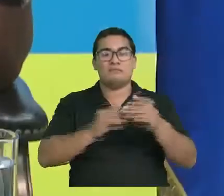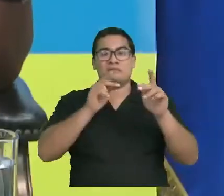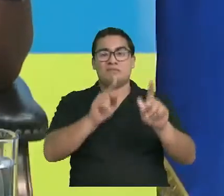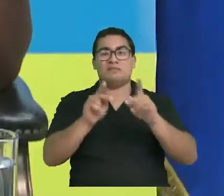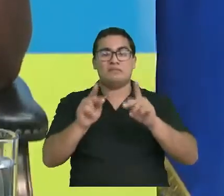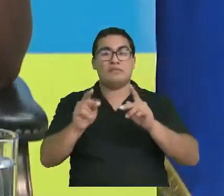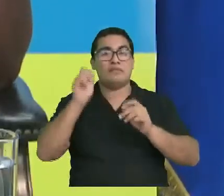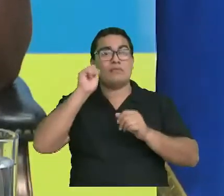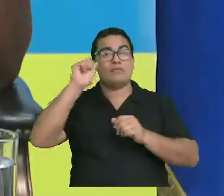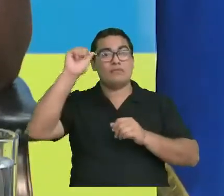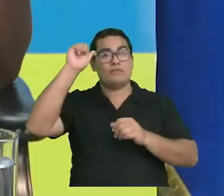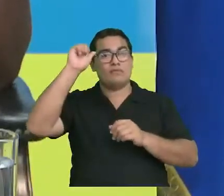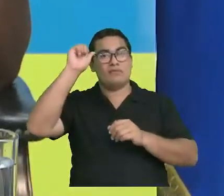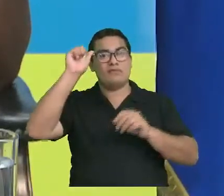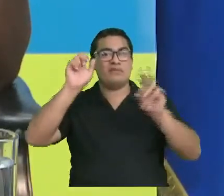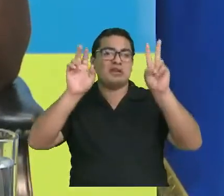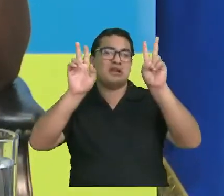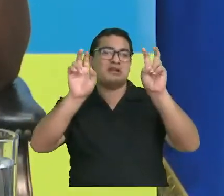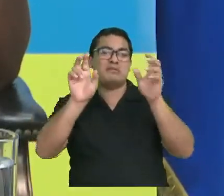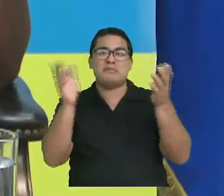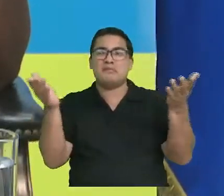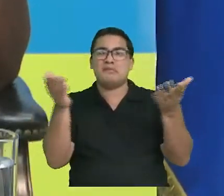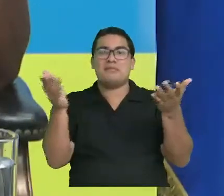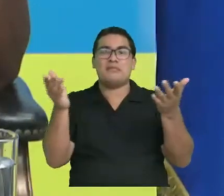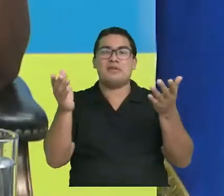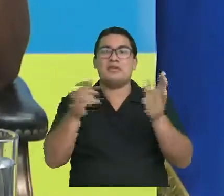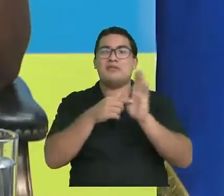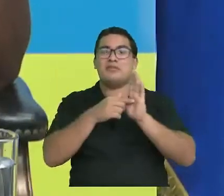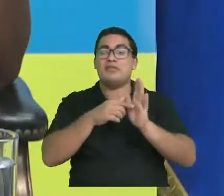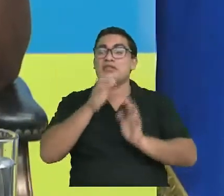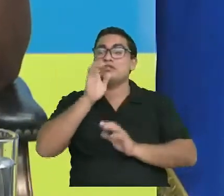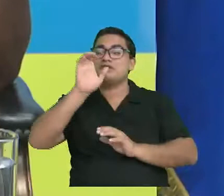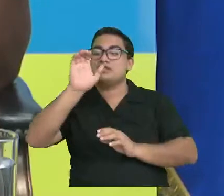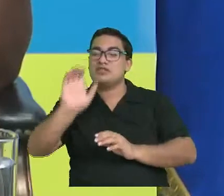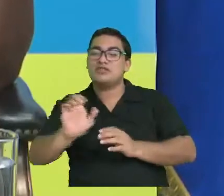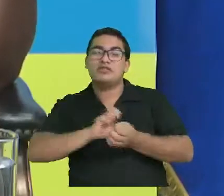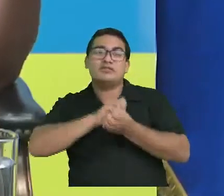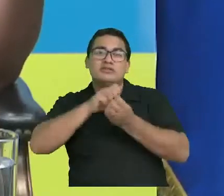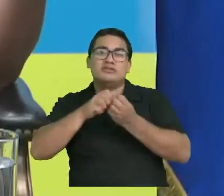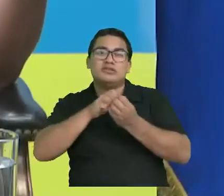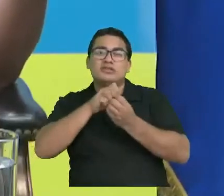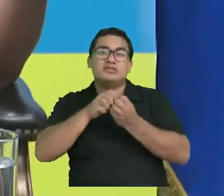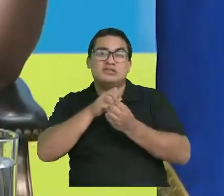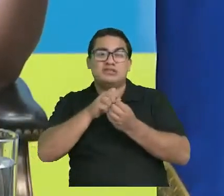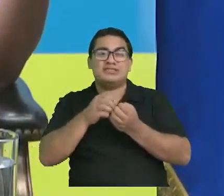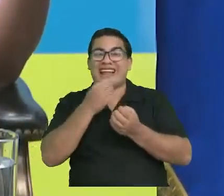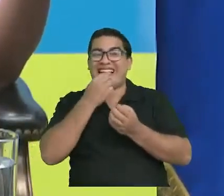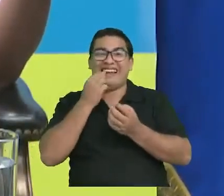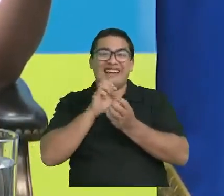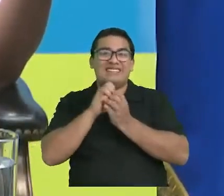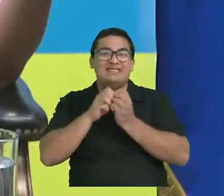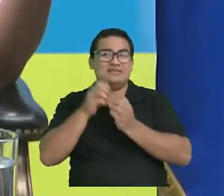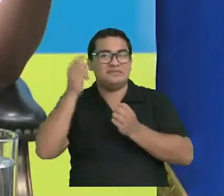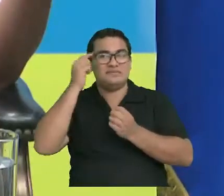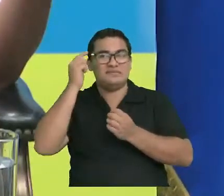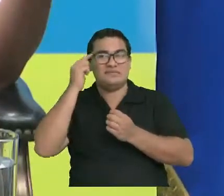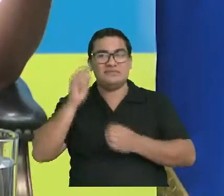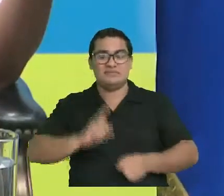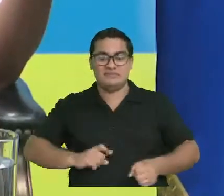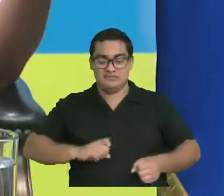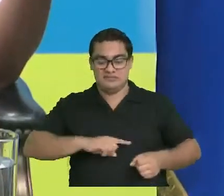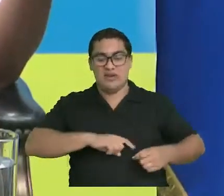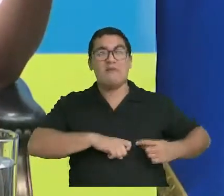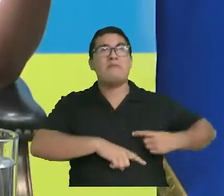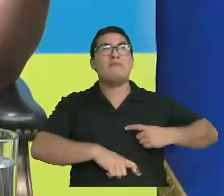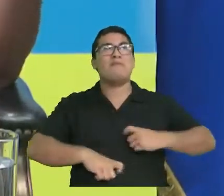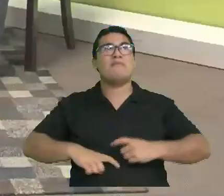personas adultas lo suelen relacionar que cuando el niño está rechinando dientes, lo asocian muchas veces con que tiene parásitos.